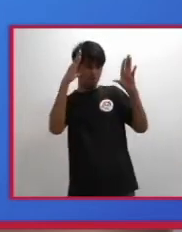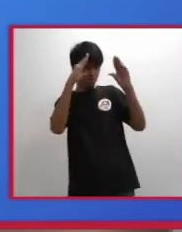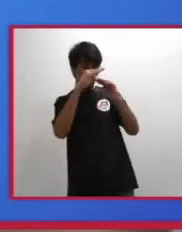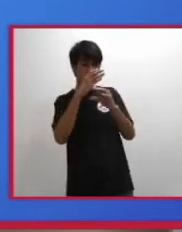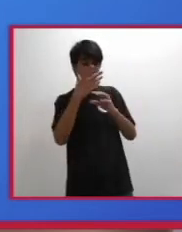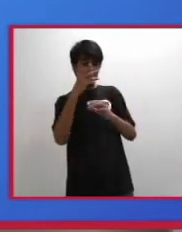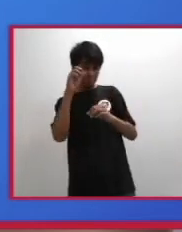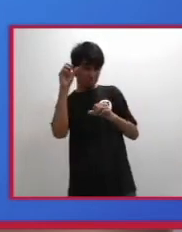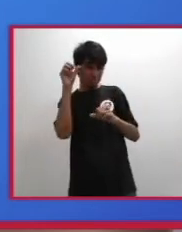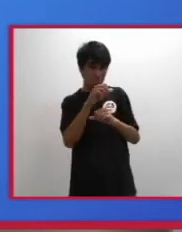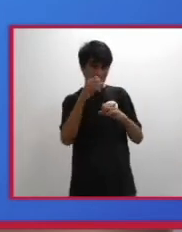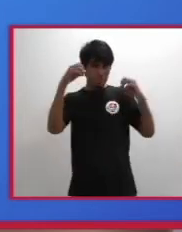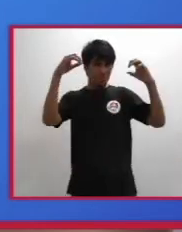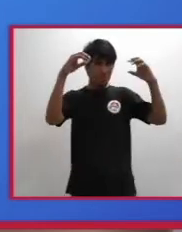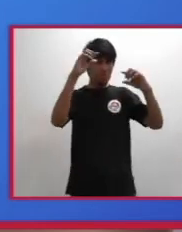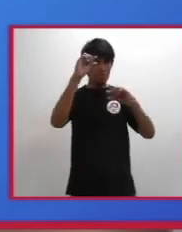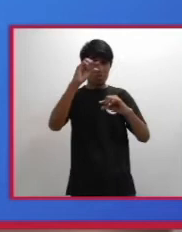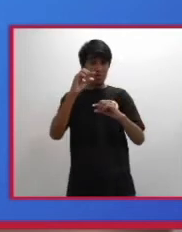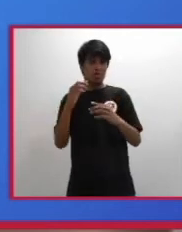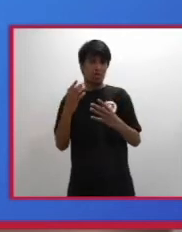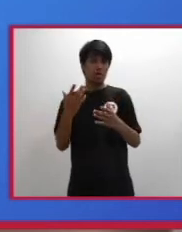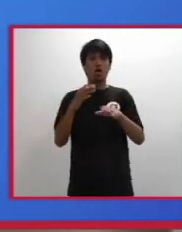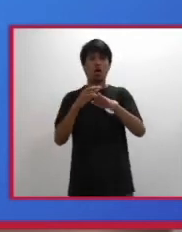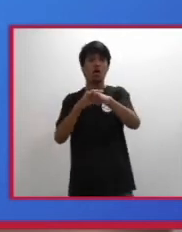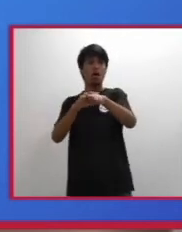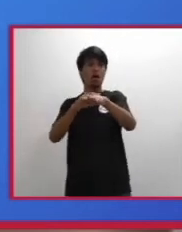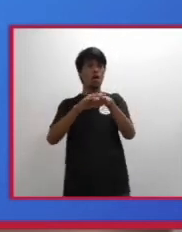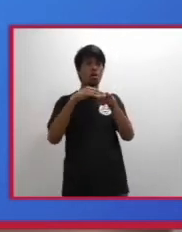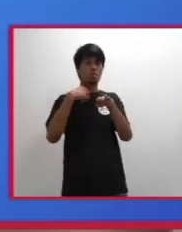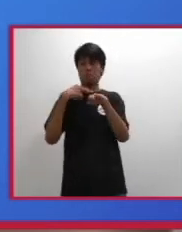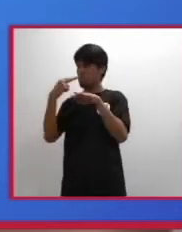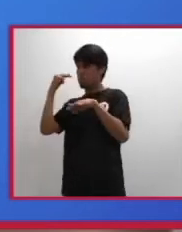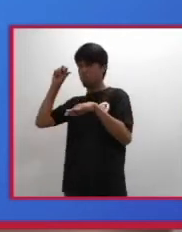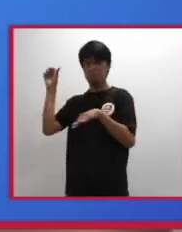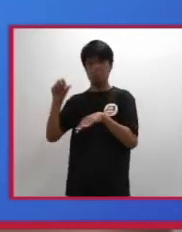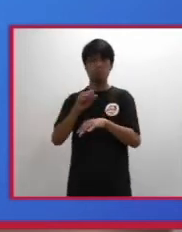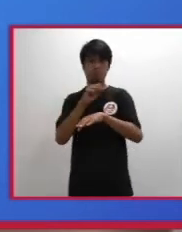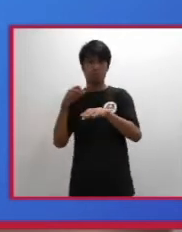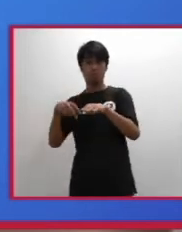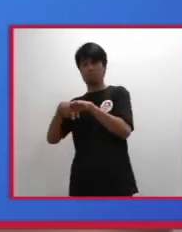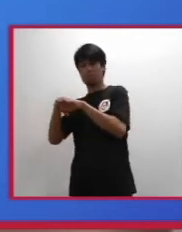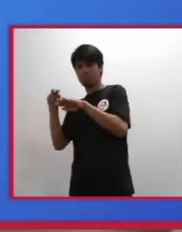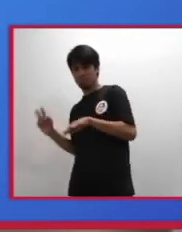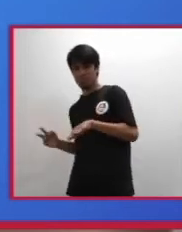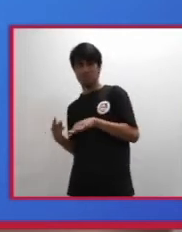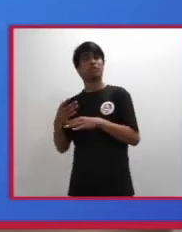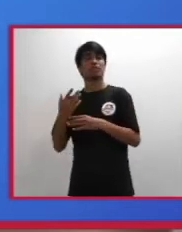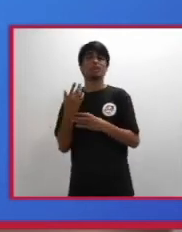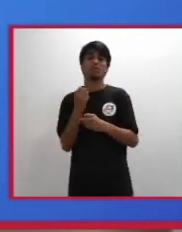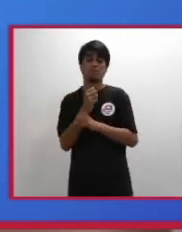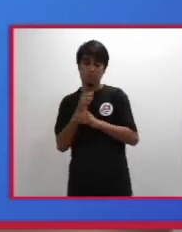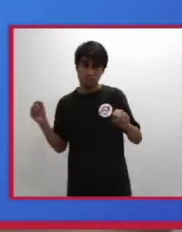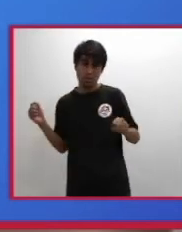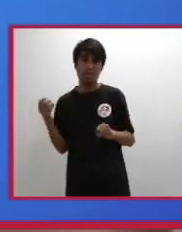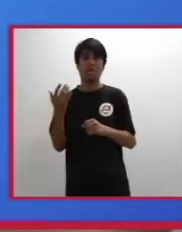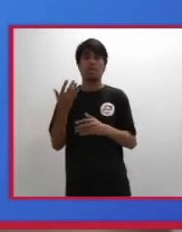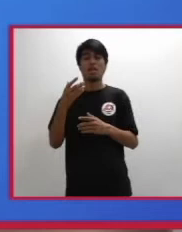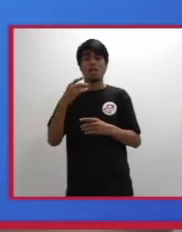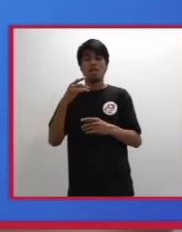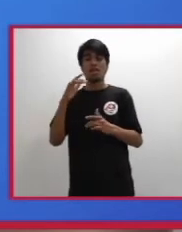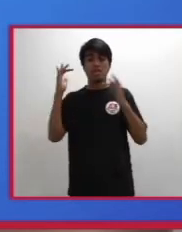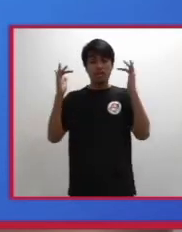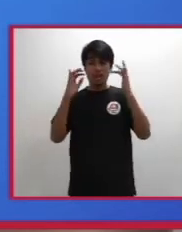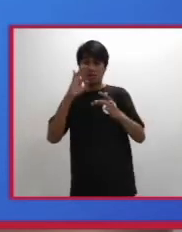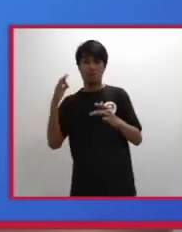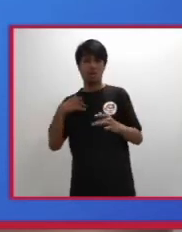retroceder tengo que mirar lo que hay detrás y cuando voy a avanzar tengo que mirar lo que hay adelante. Y en ese interín puede ocurrir una